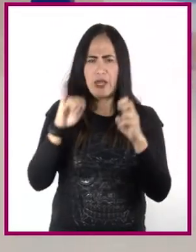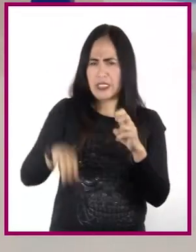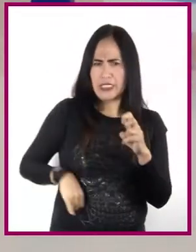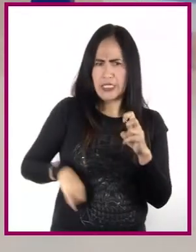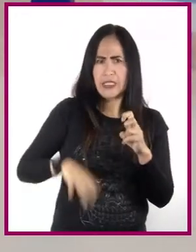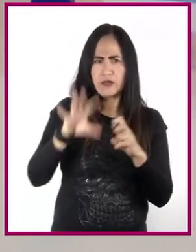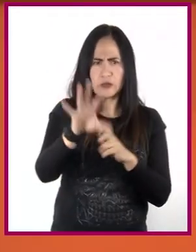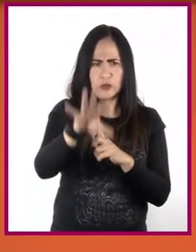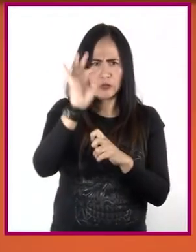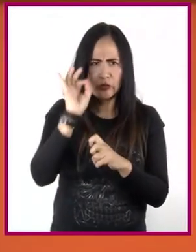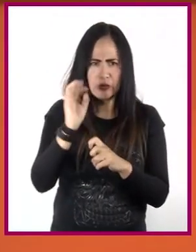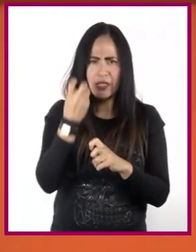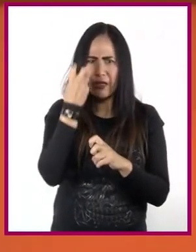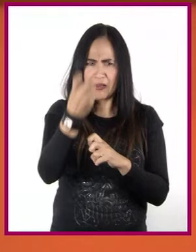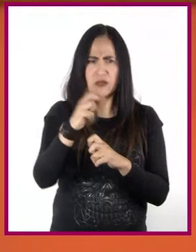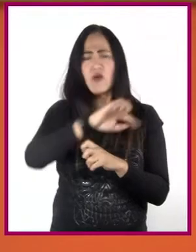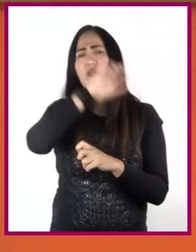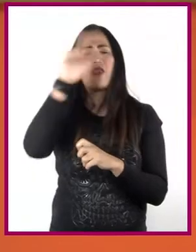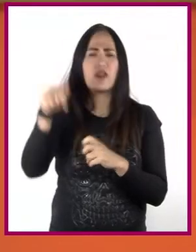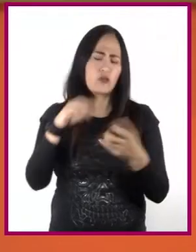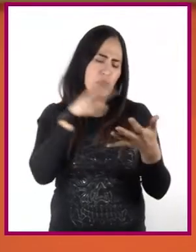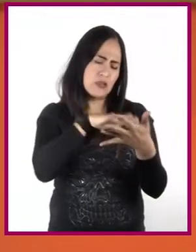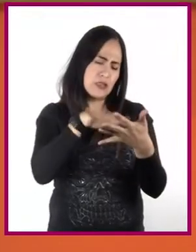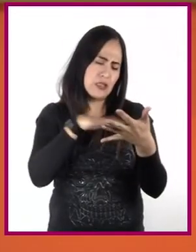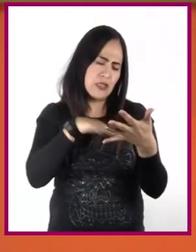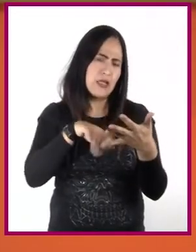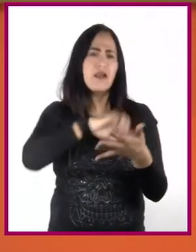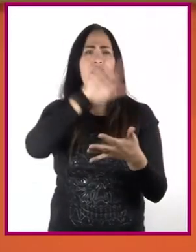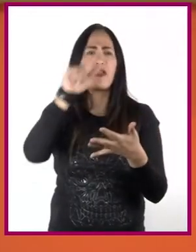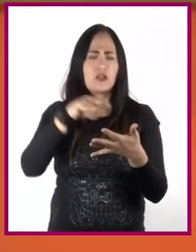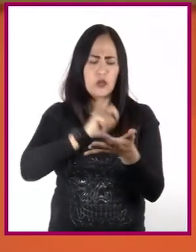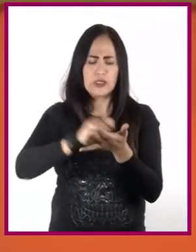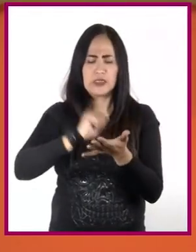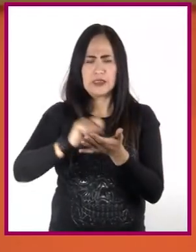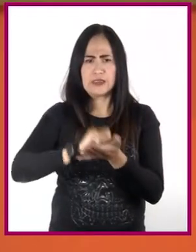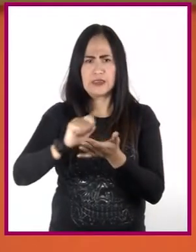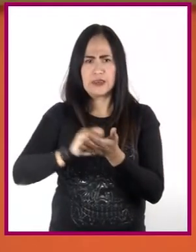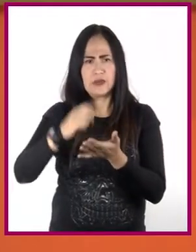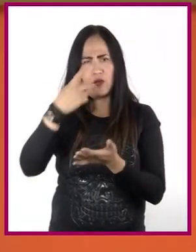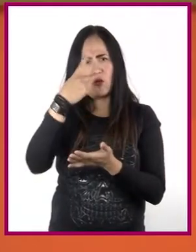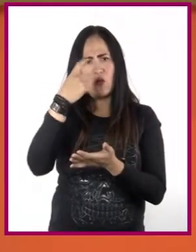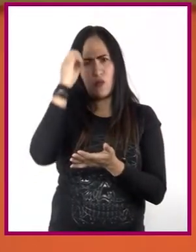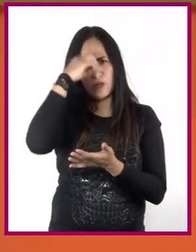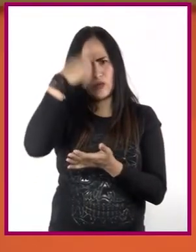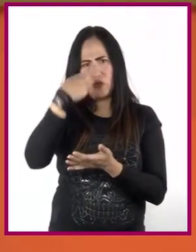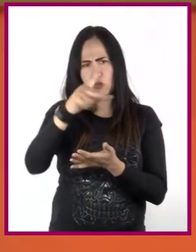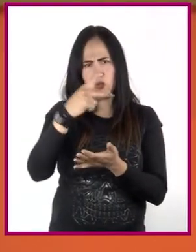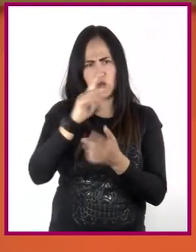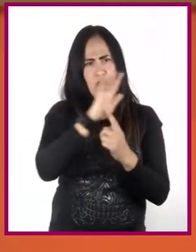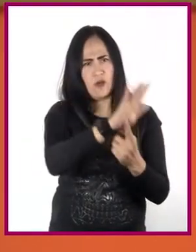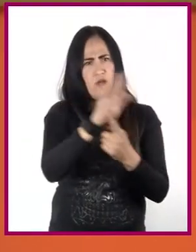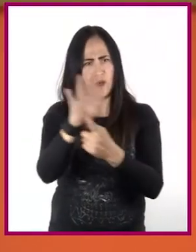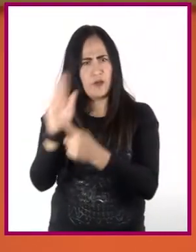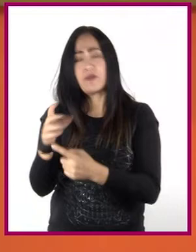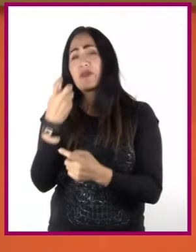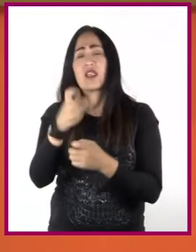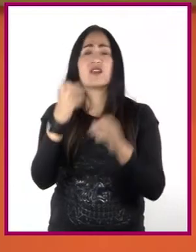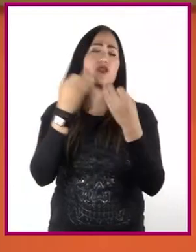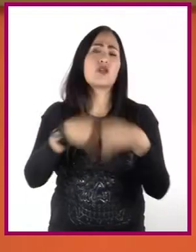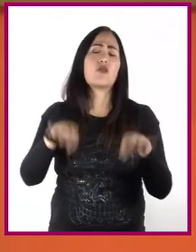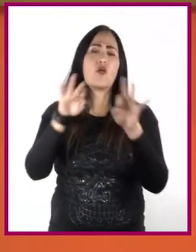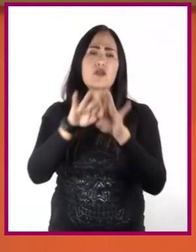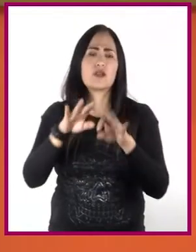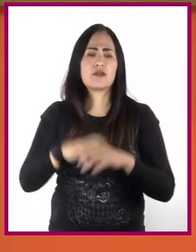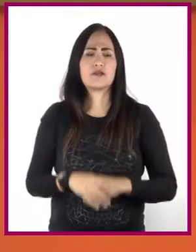investigarlo, trabajar y opinar sobre él. La selección del tema es fundamental para escribir un artículo de